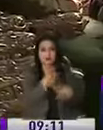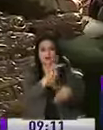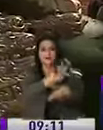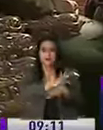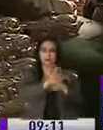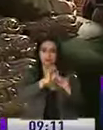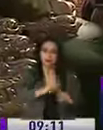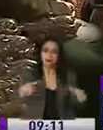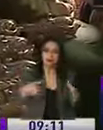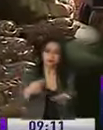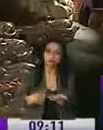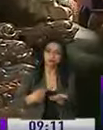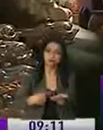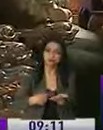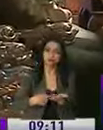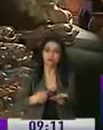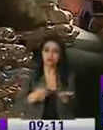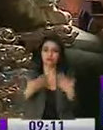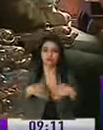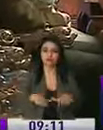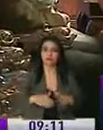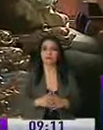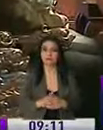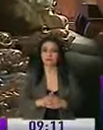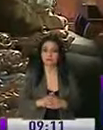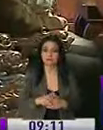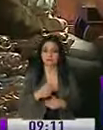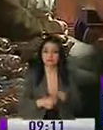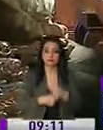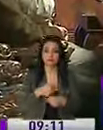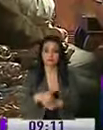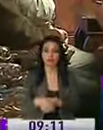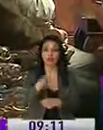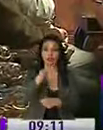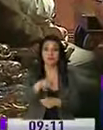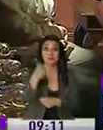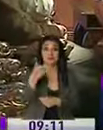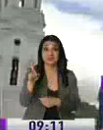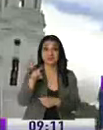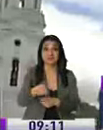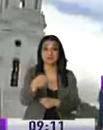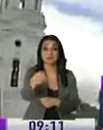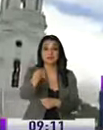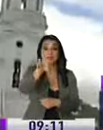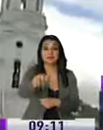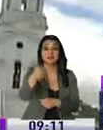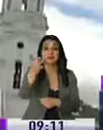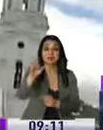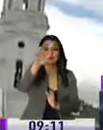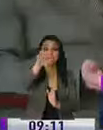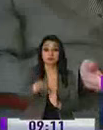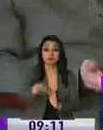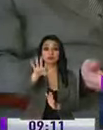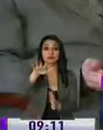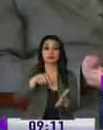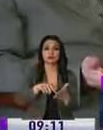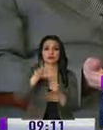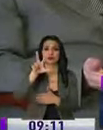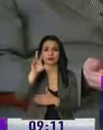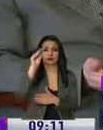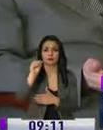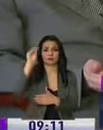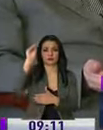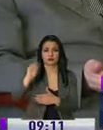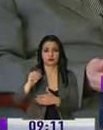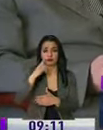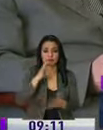Legislativo para su tratamiento correspondiente. En relación de este año, se registra una disminución del 5,3%. Víctor Hugo Albán,